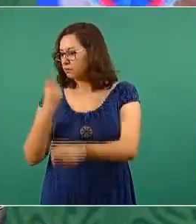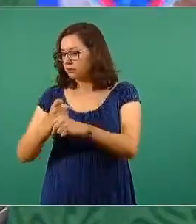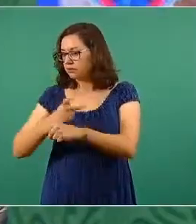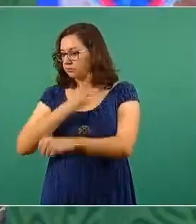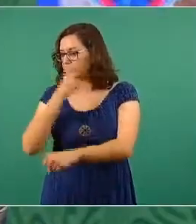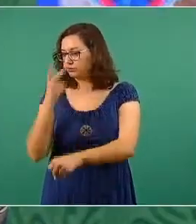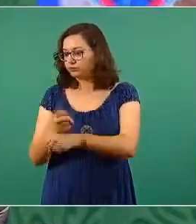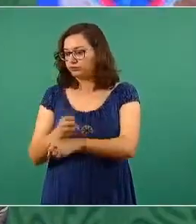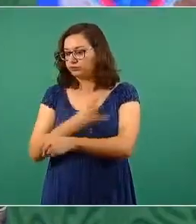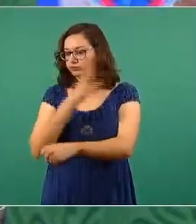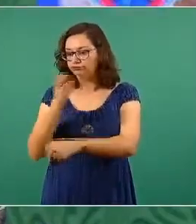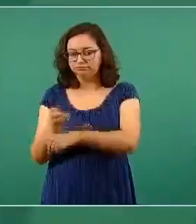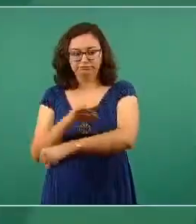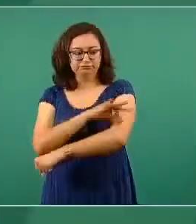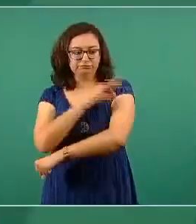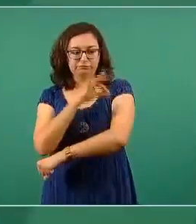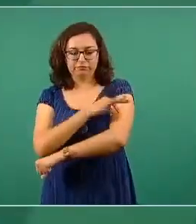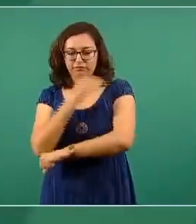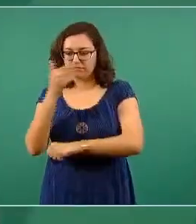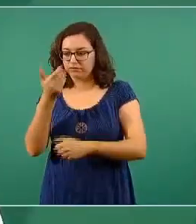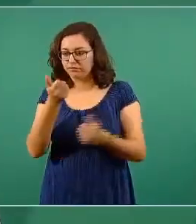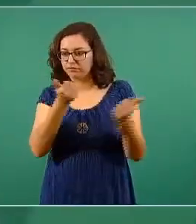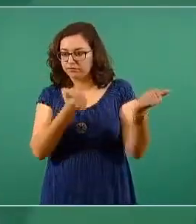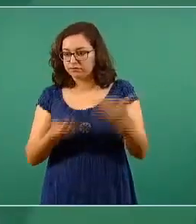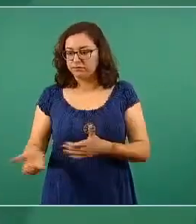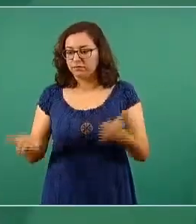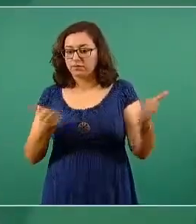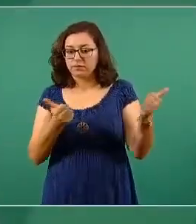primero en la medida que la vacuna fuera llegando. Y